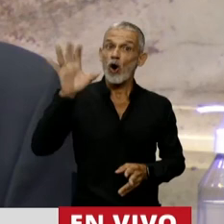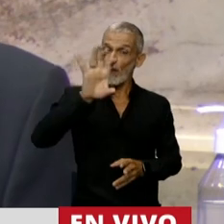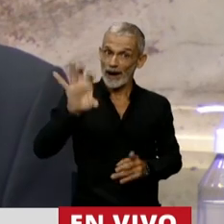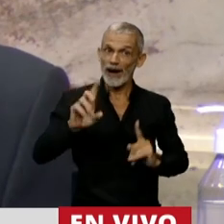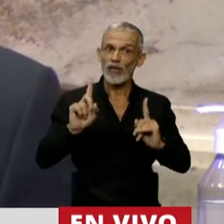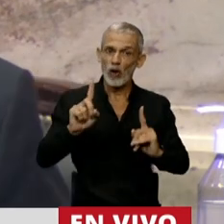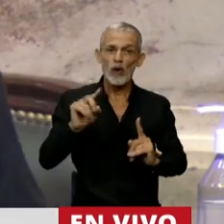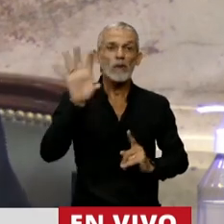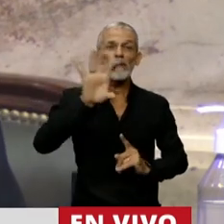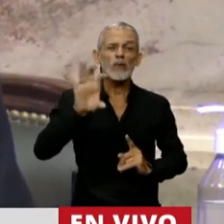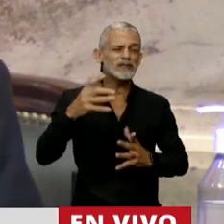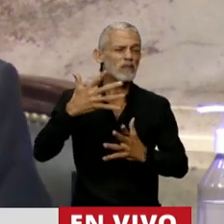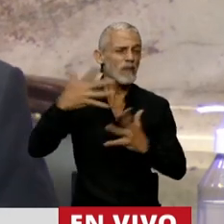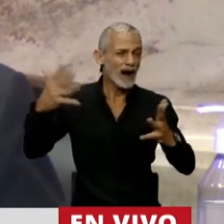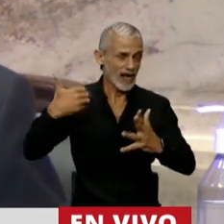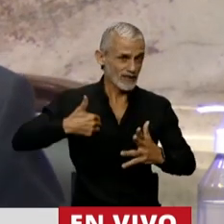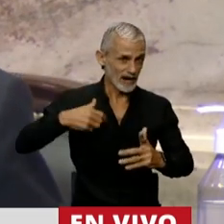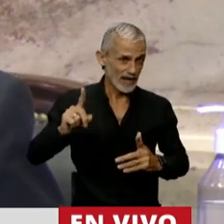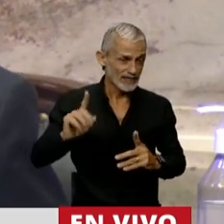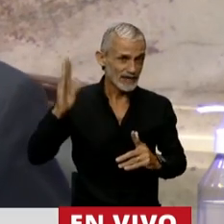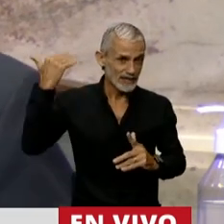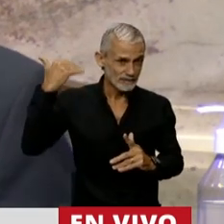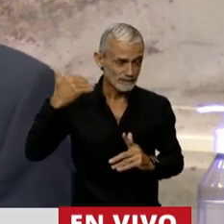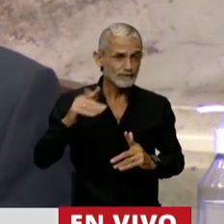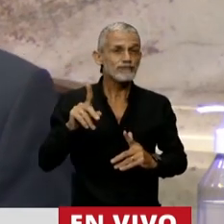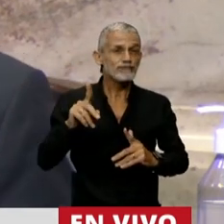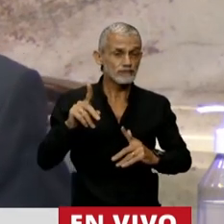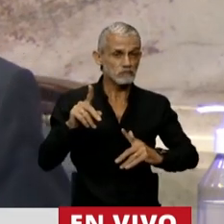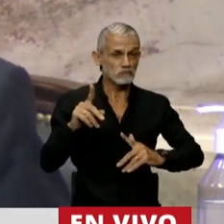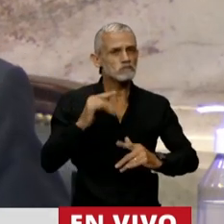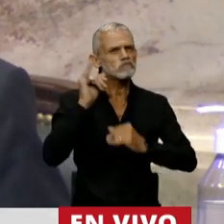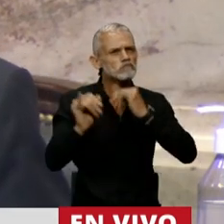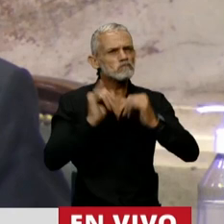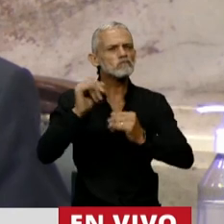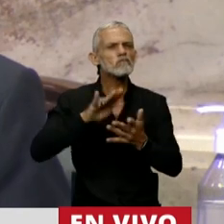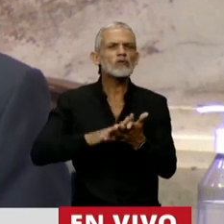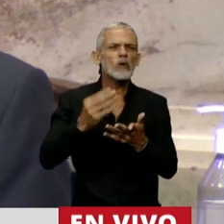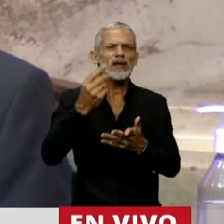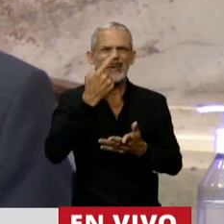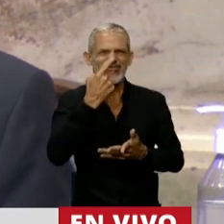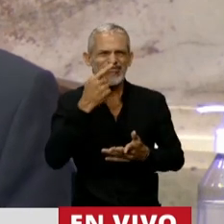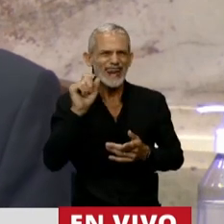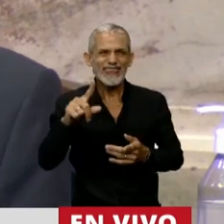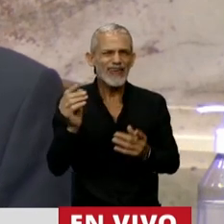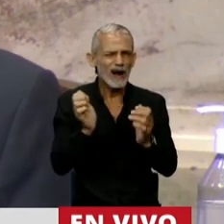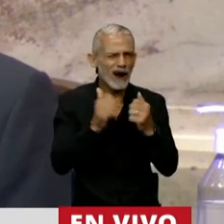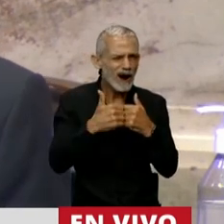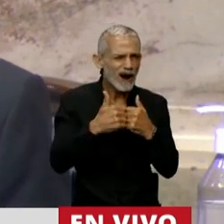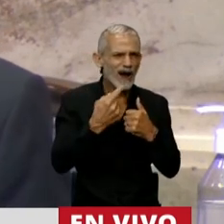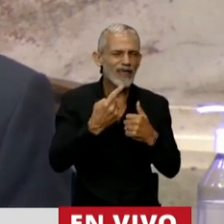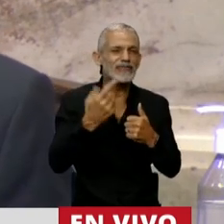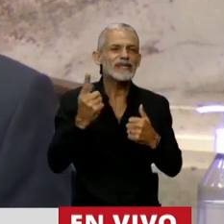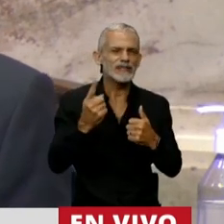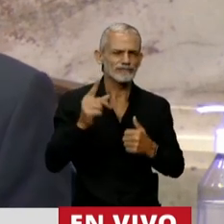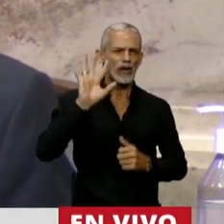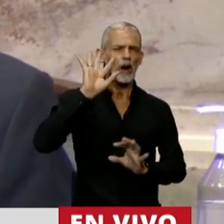las provincias, de la provincia más grande del país, que cuando en sus argumentos hacía referencia al interés escondido decía: se